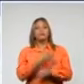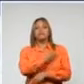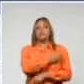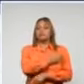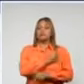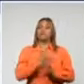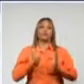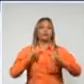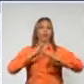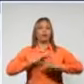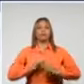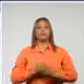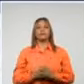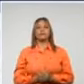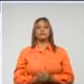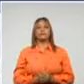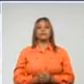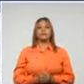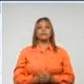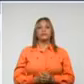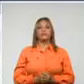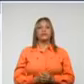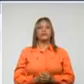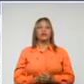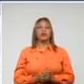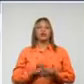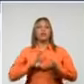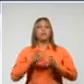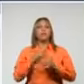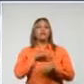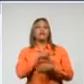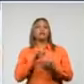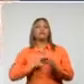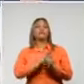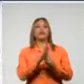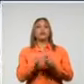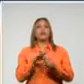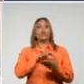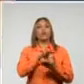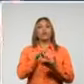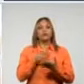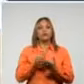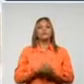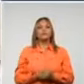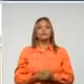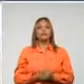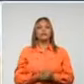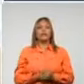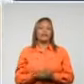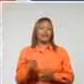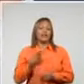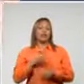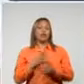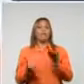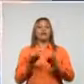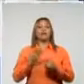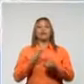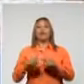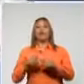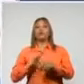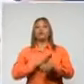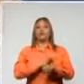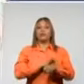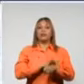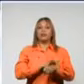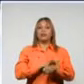hasta este momento. Entonces, ¿dónde está la complicación de la COVID? Que no pasa como el sarampión, la parotiditis y la rubiola, que tú lo padeces y te